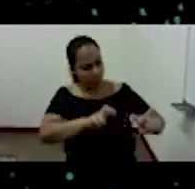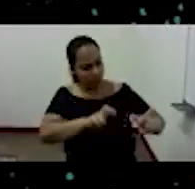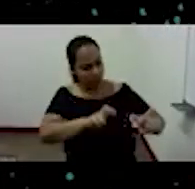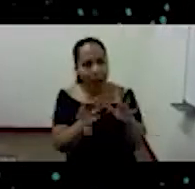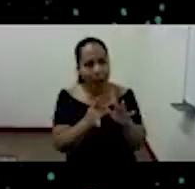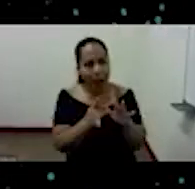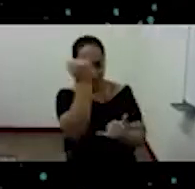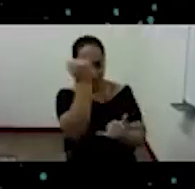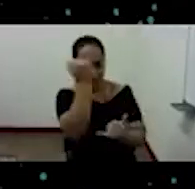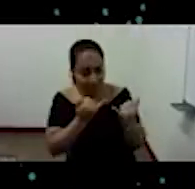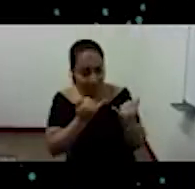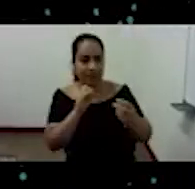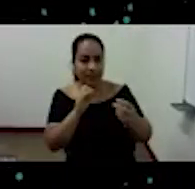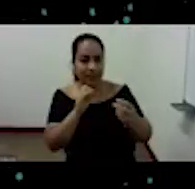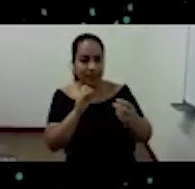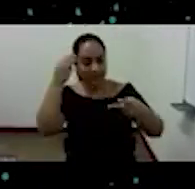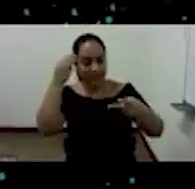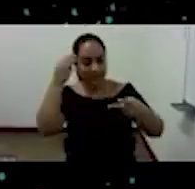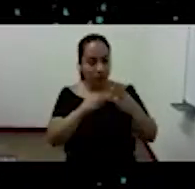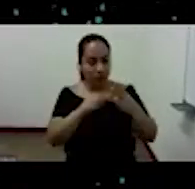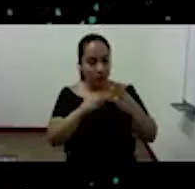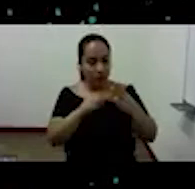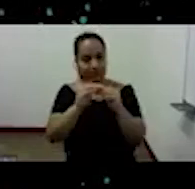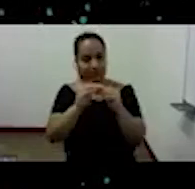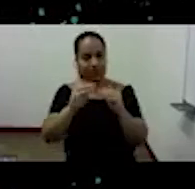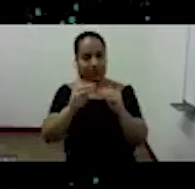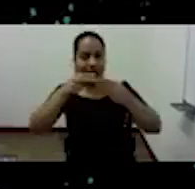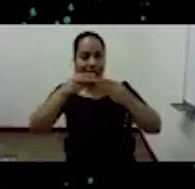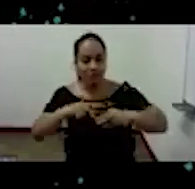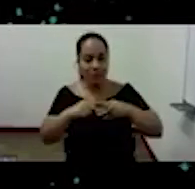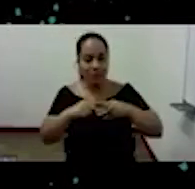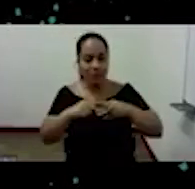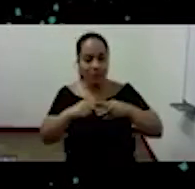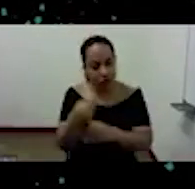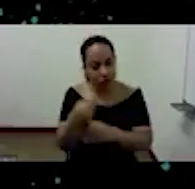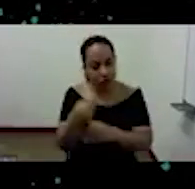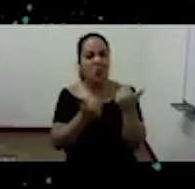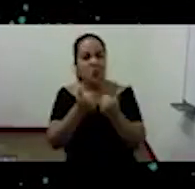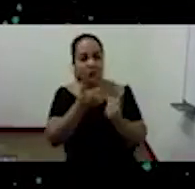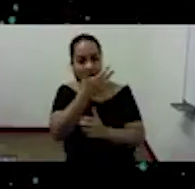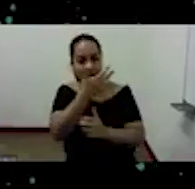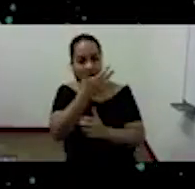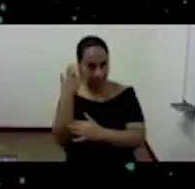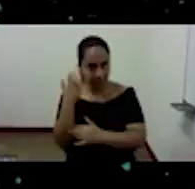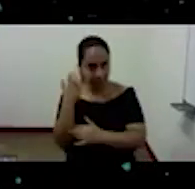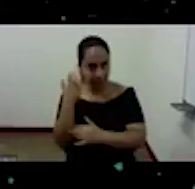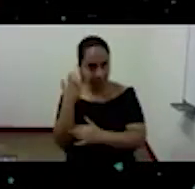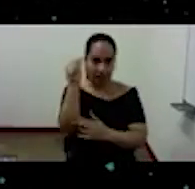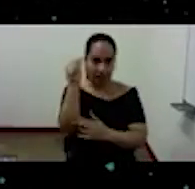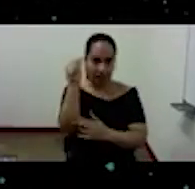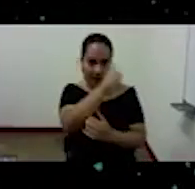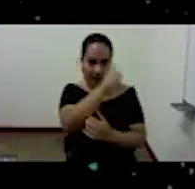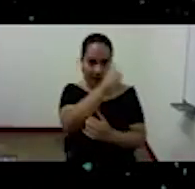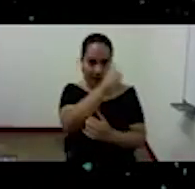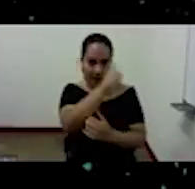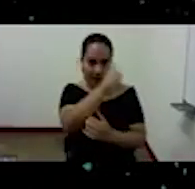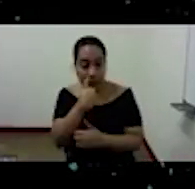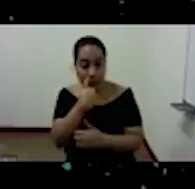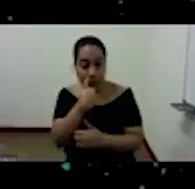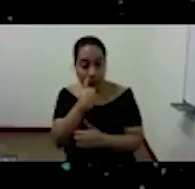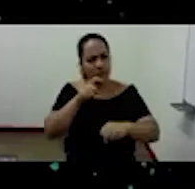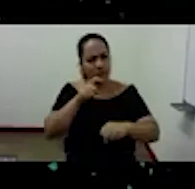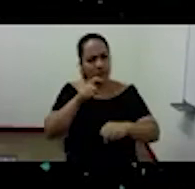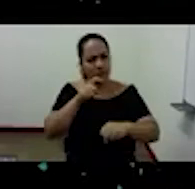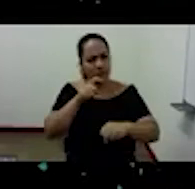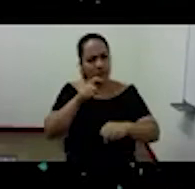identidad, memoria, equidad de género y procesos históricos afro. La ponencia tendrá una duración total de